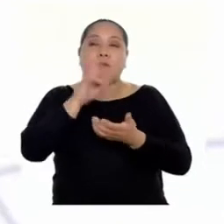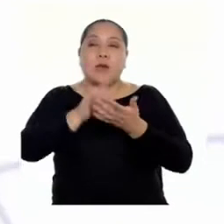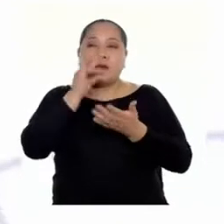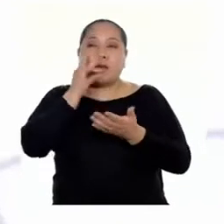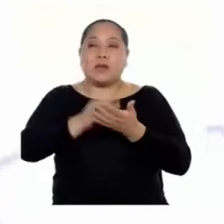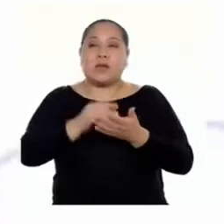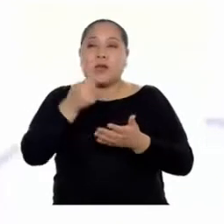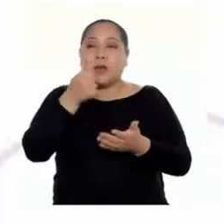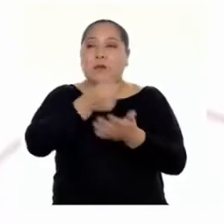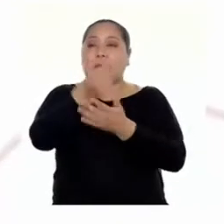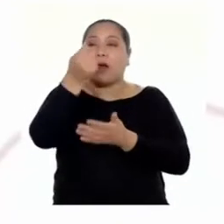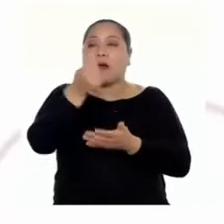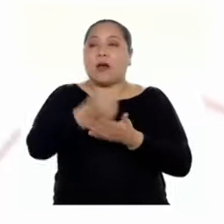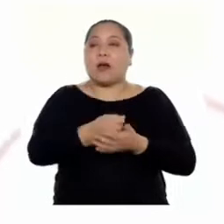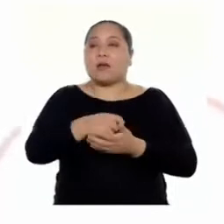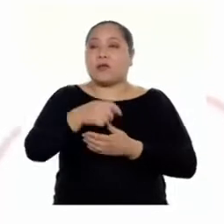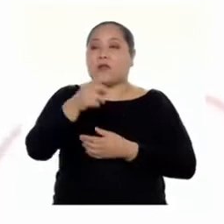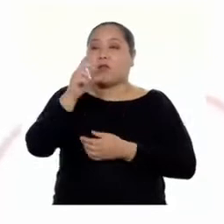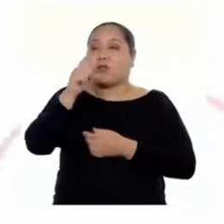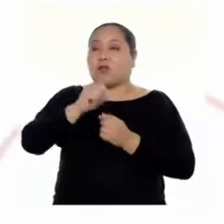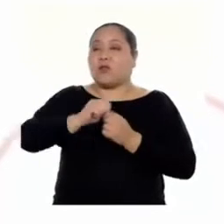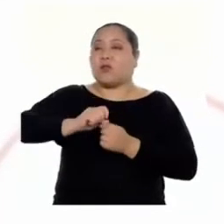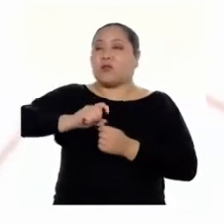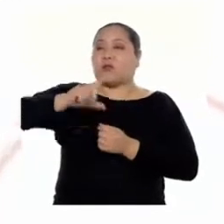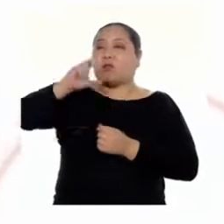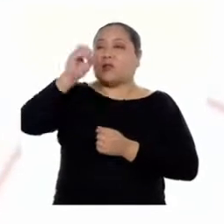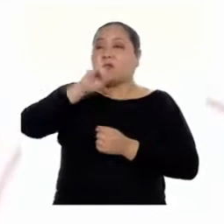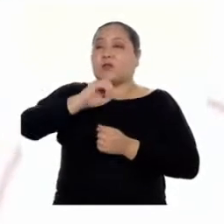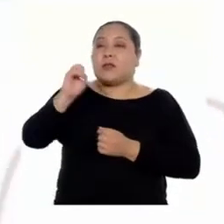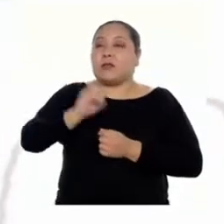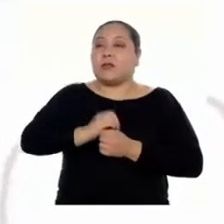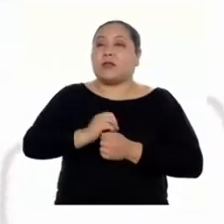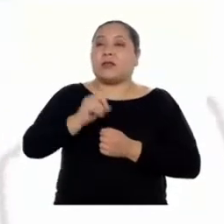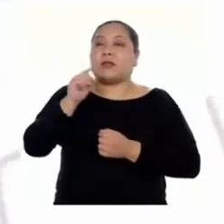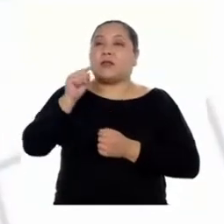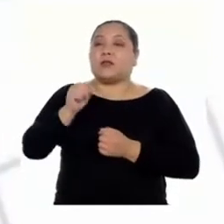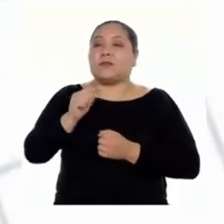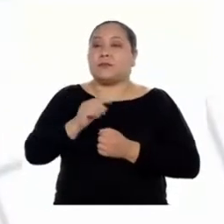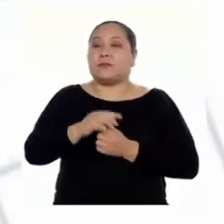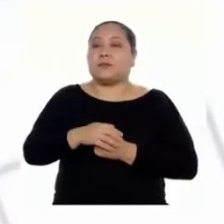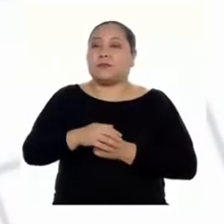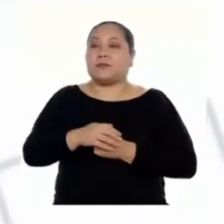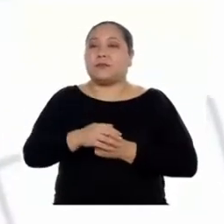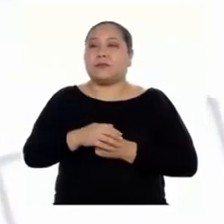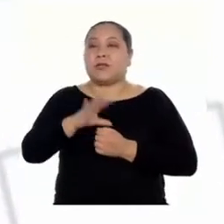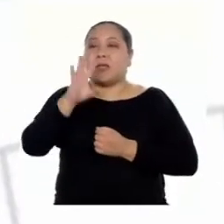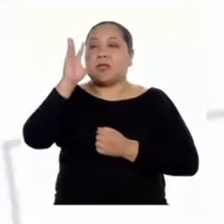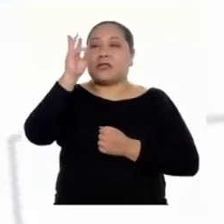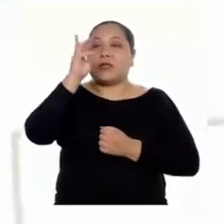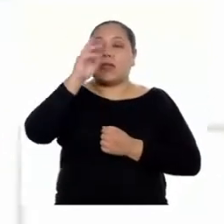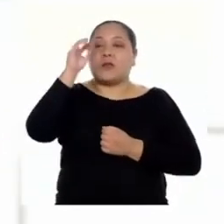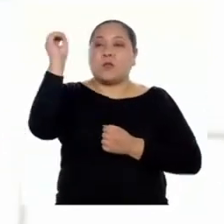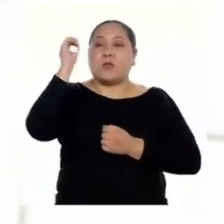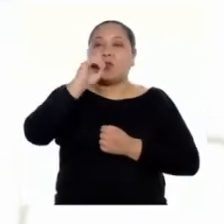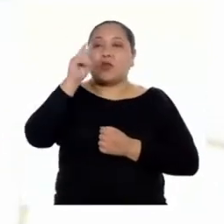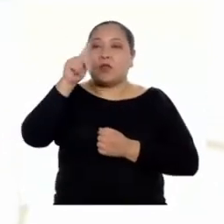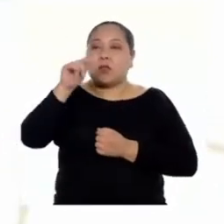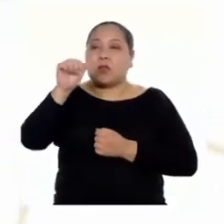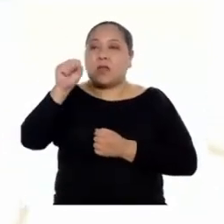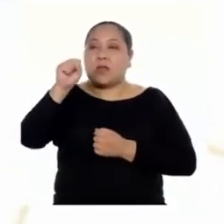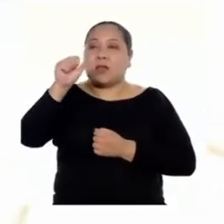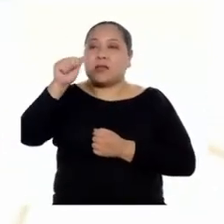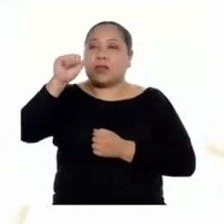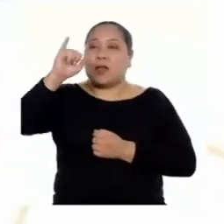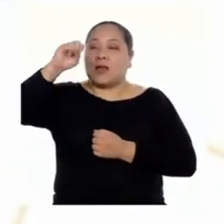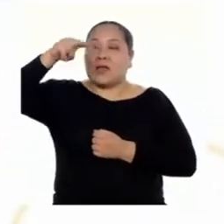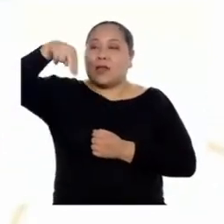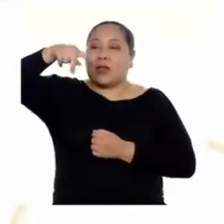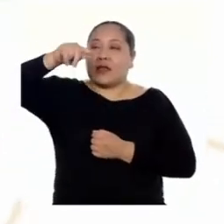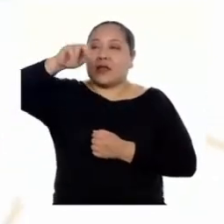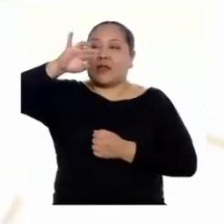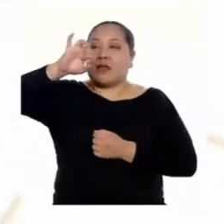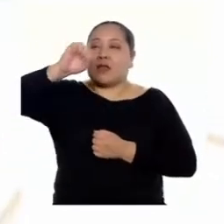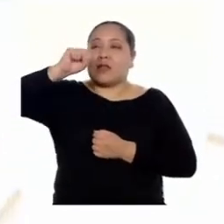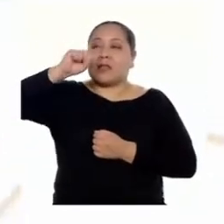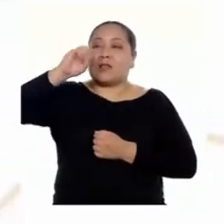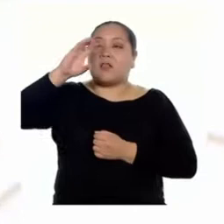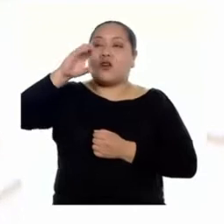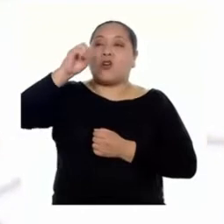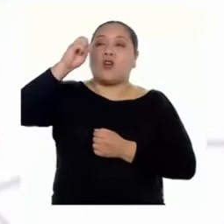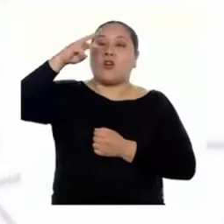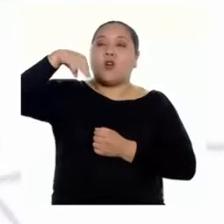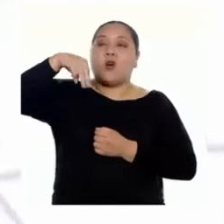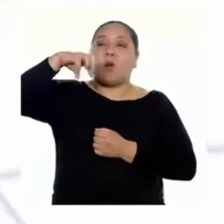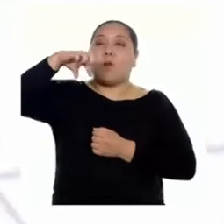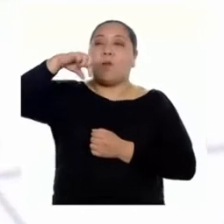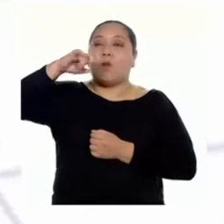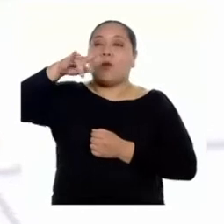con intereses dentro de 2 años. La opción B nos dice 6% de tasa de interés compuesto anual.